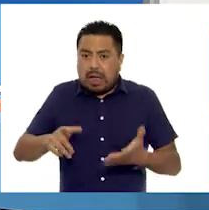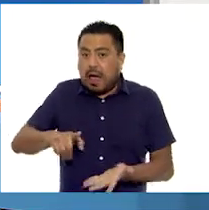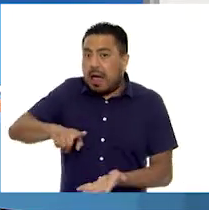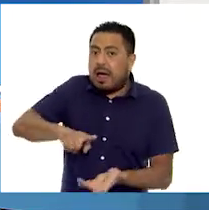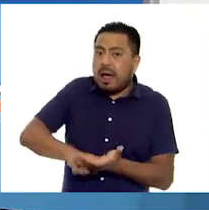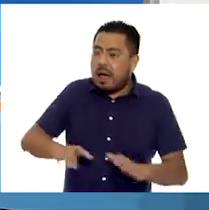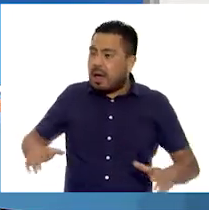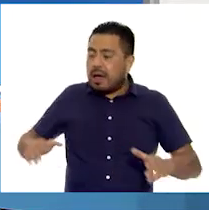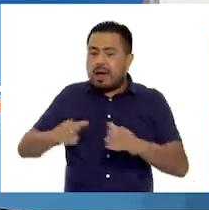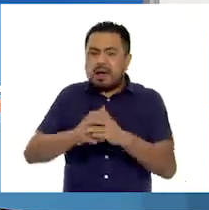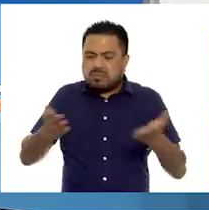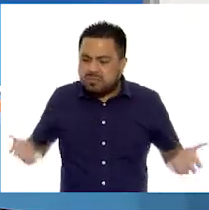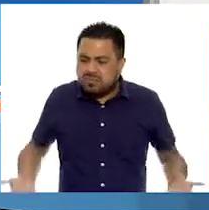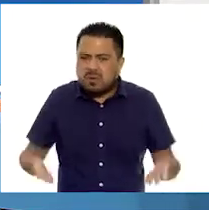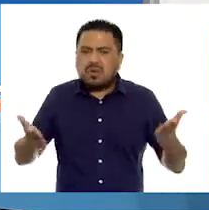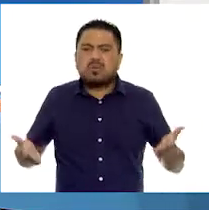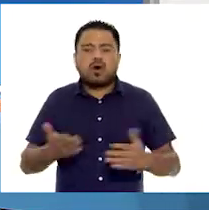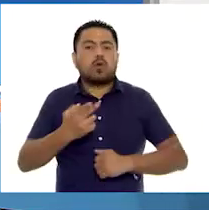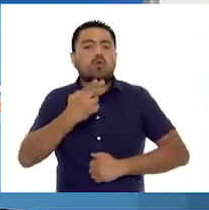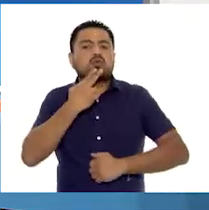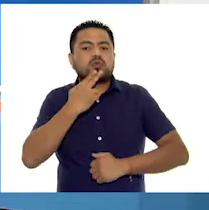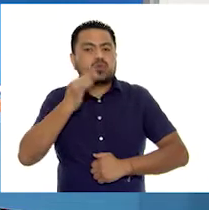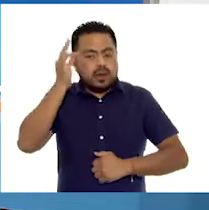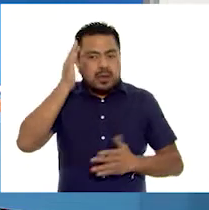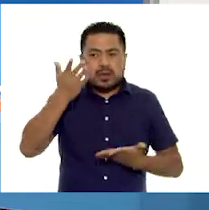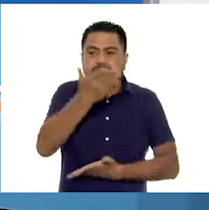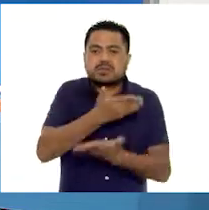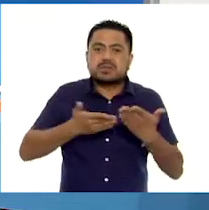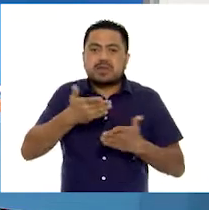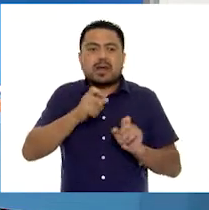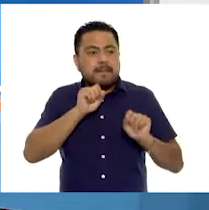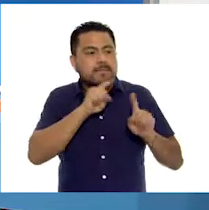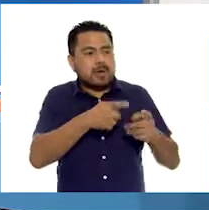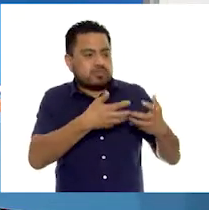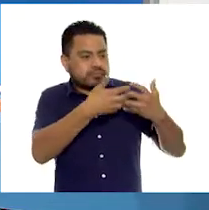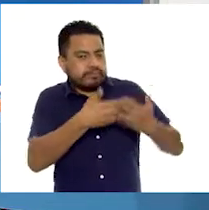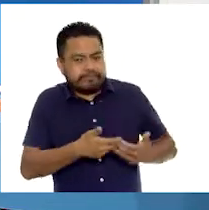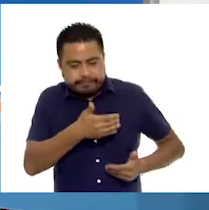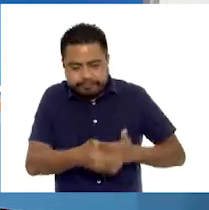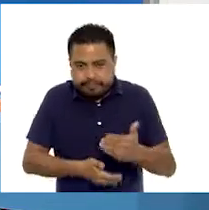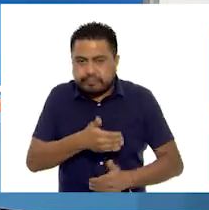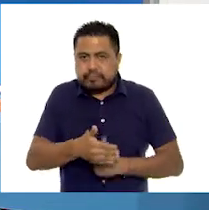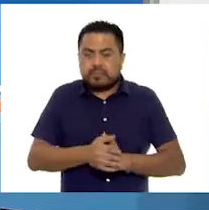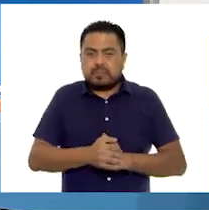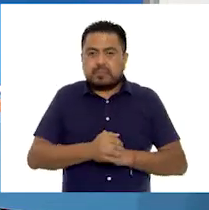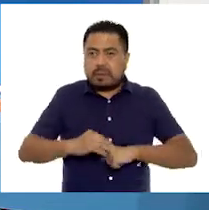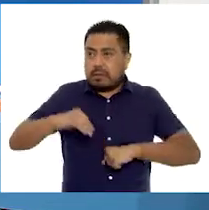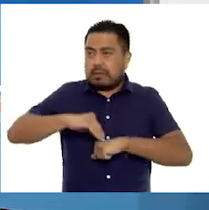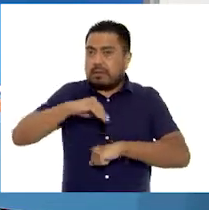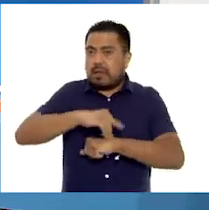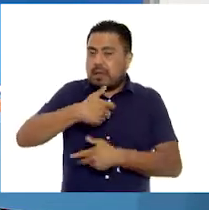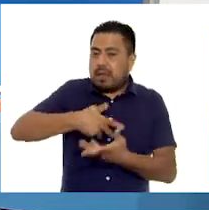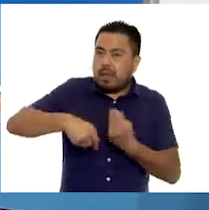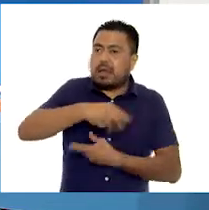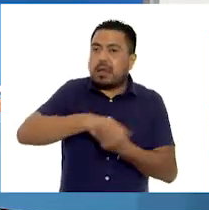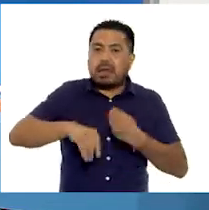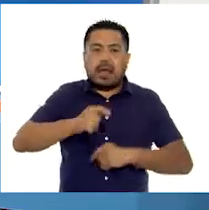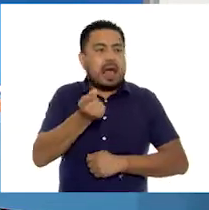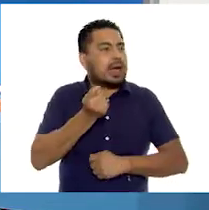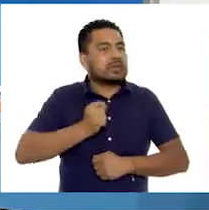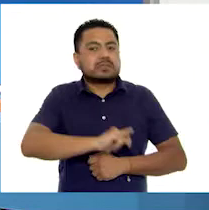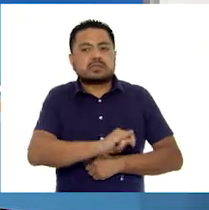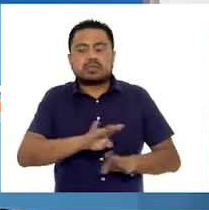a través del impulso al consumo de los bienes y servicios que aquí mismo se producían el crecimiento económico llegó a ser tal